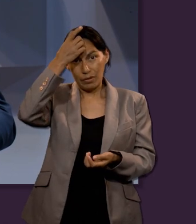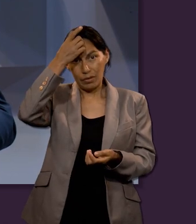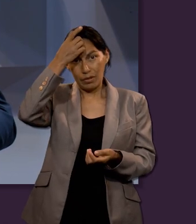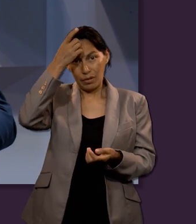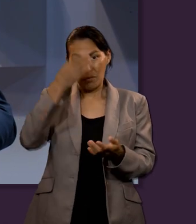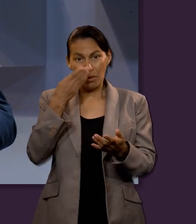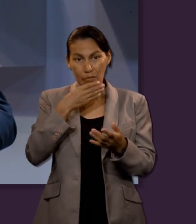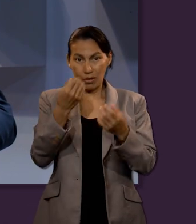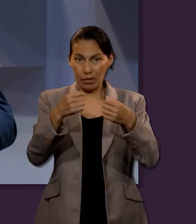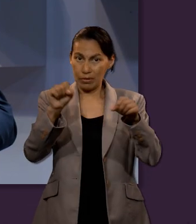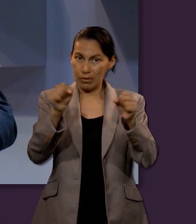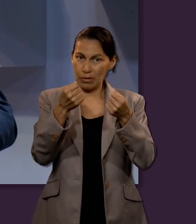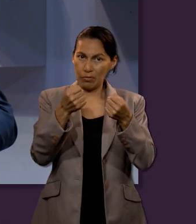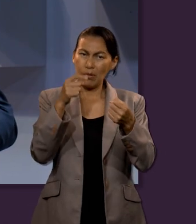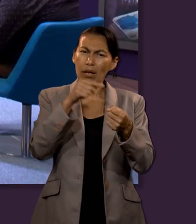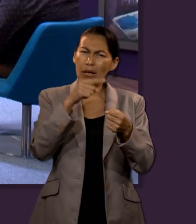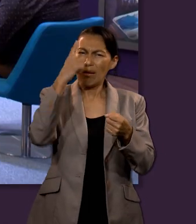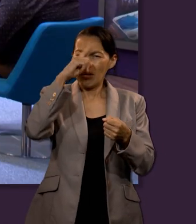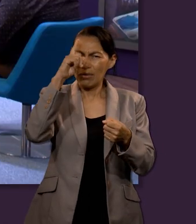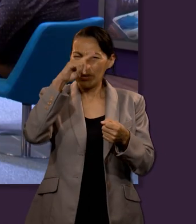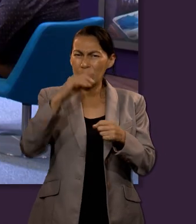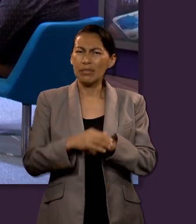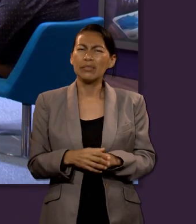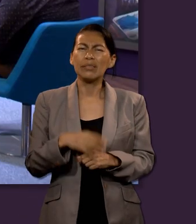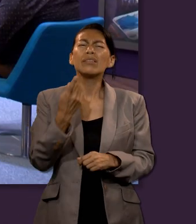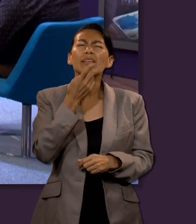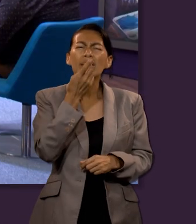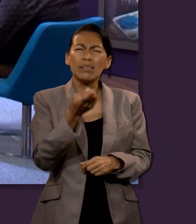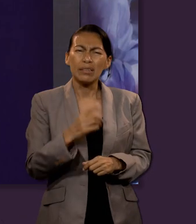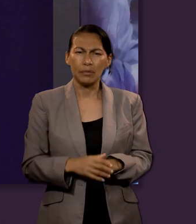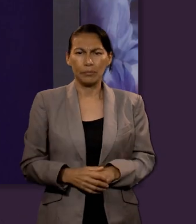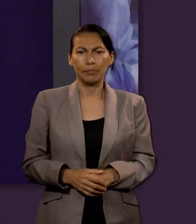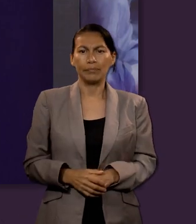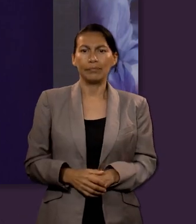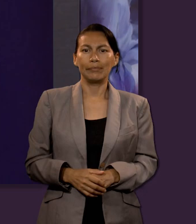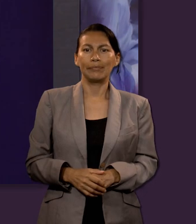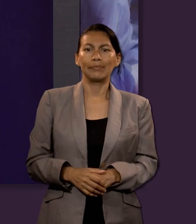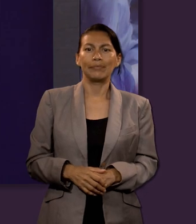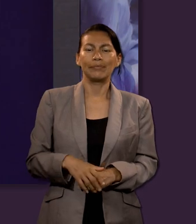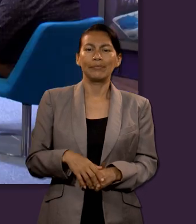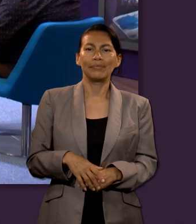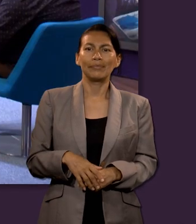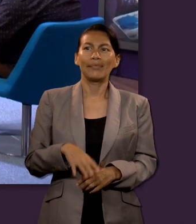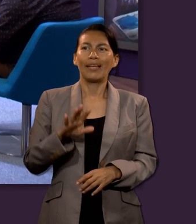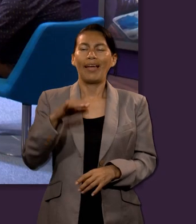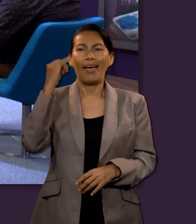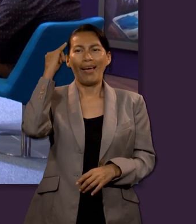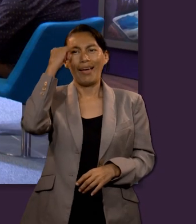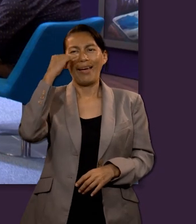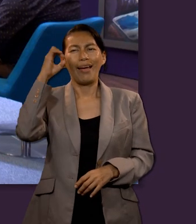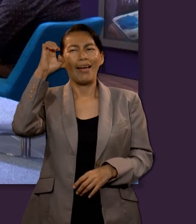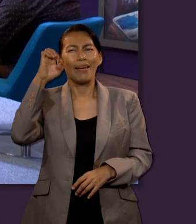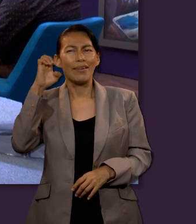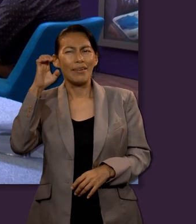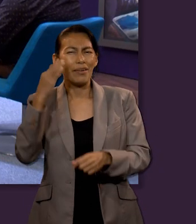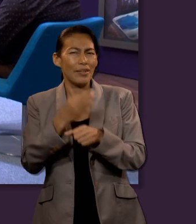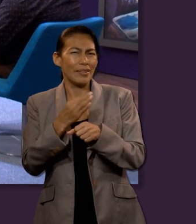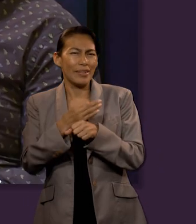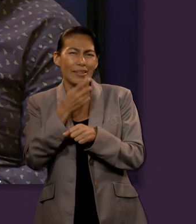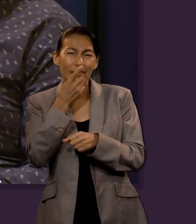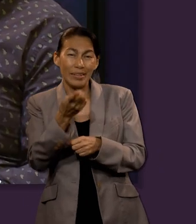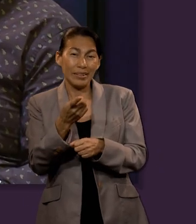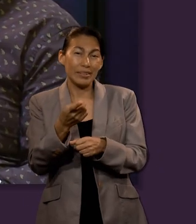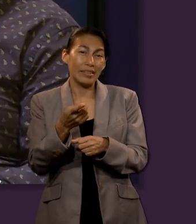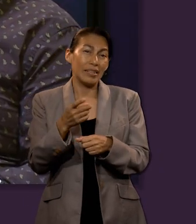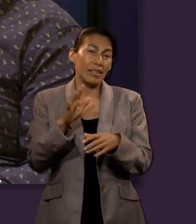salmo nos da unas orientaciones que nos dicen esas orientaciones al respecto la verdad que mencionaste